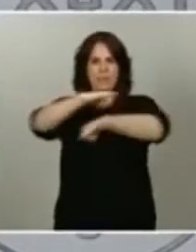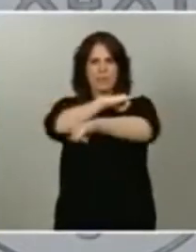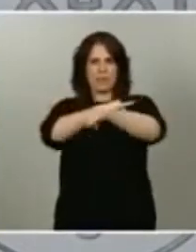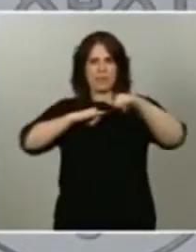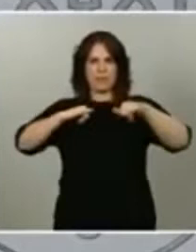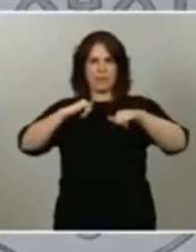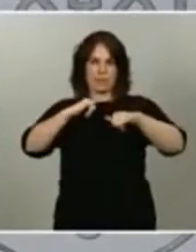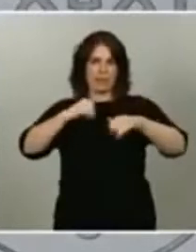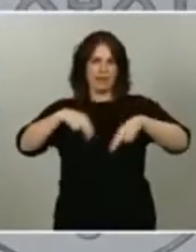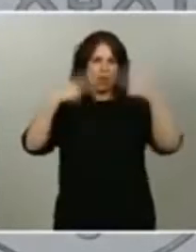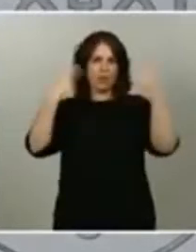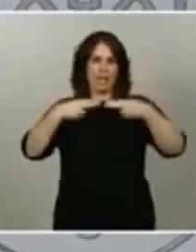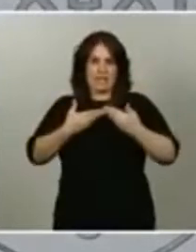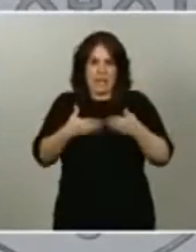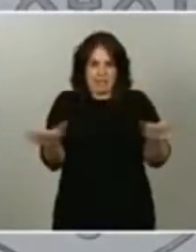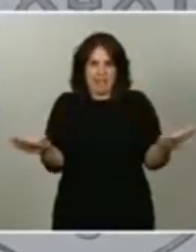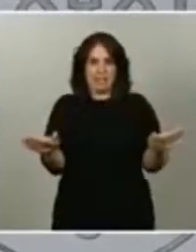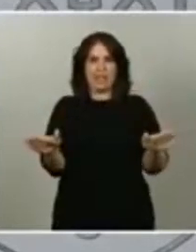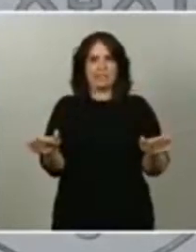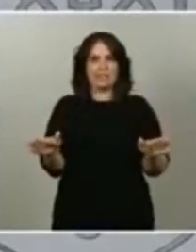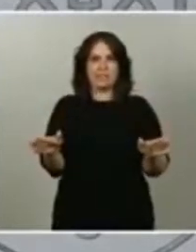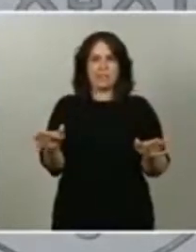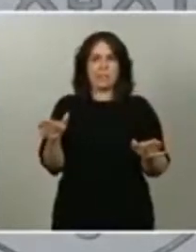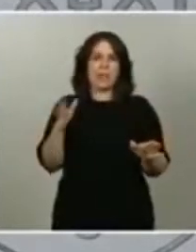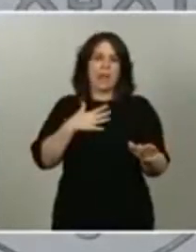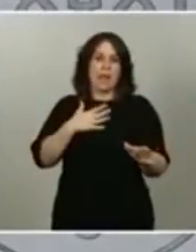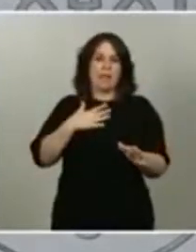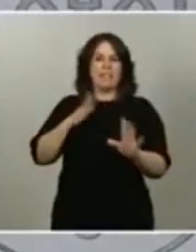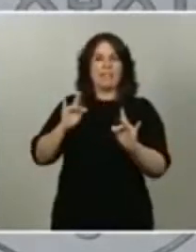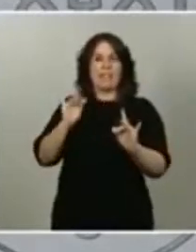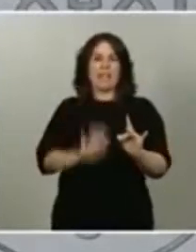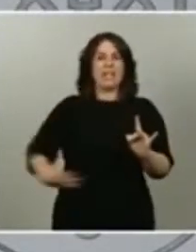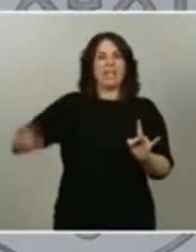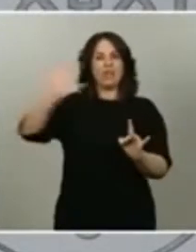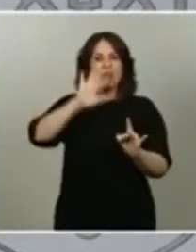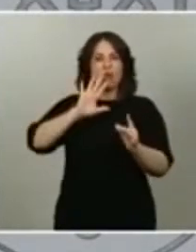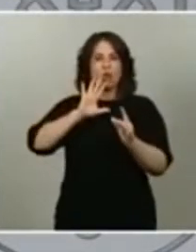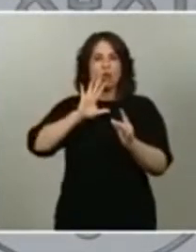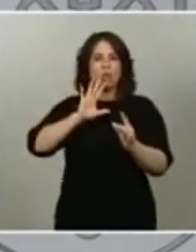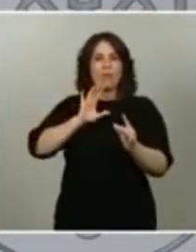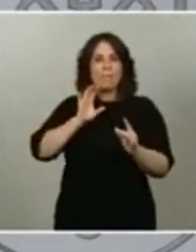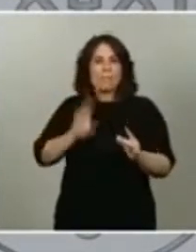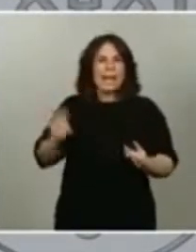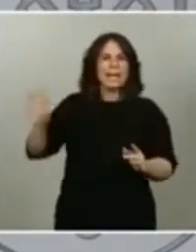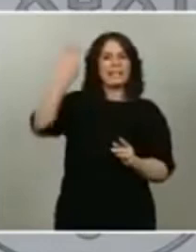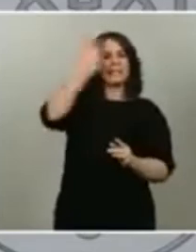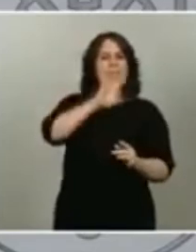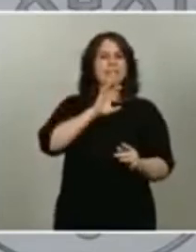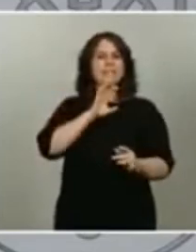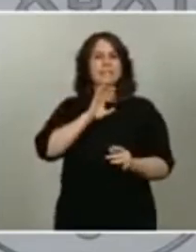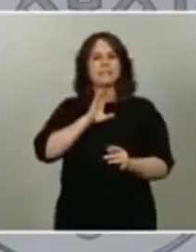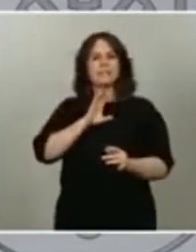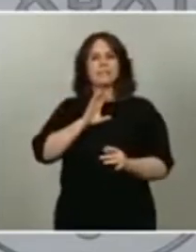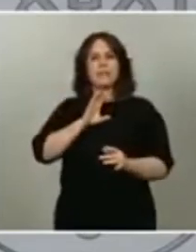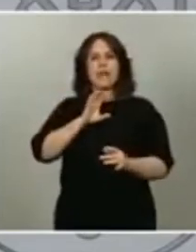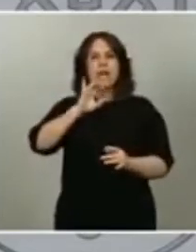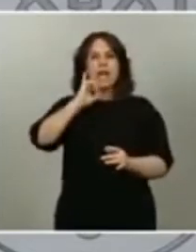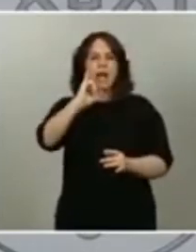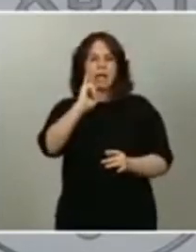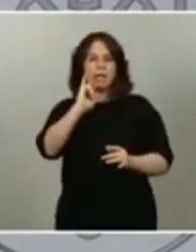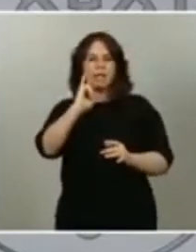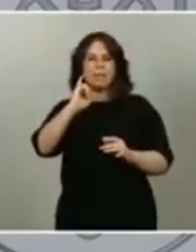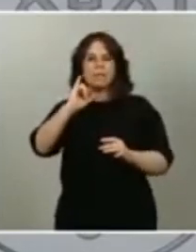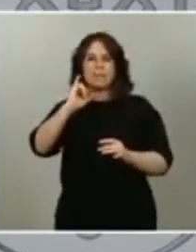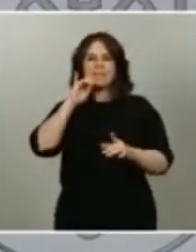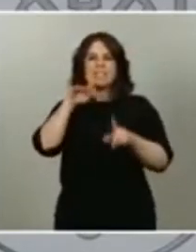para el territorio no Schengen. Estamos hablando de países en donde hay una asimetría en la situación